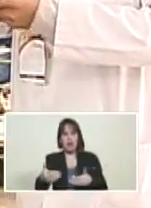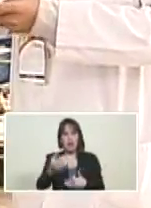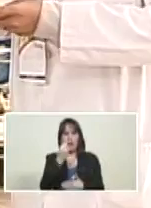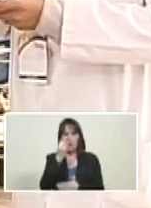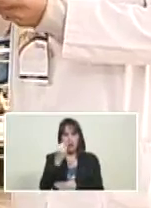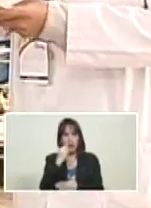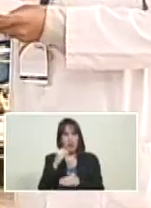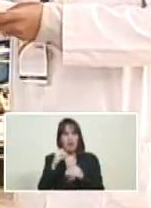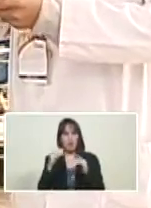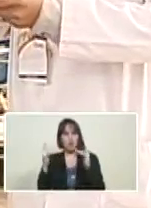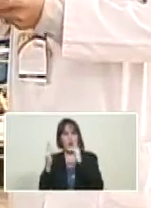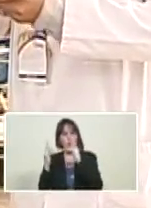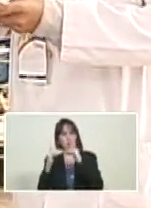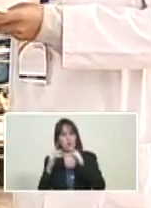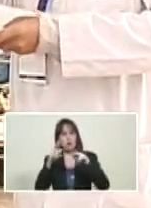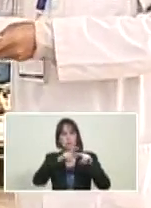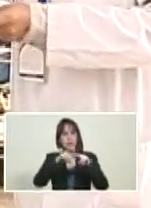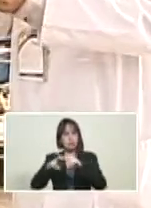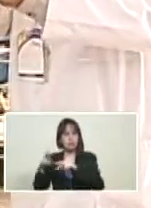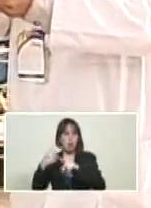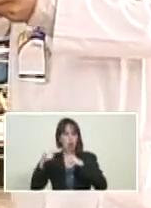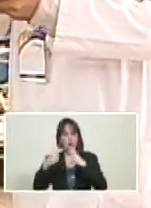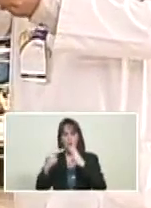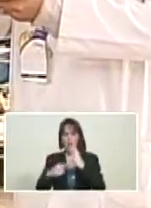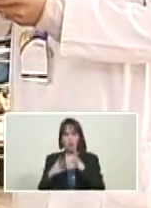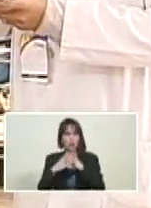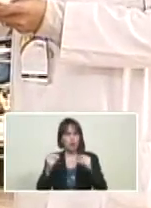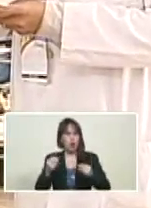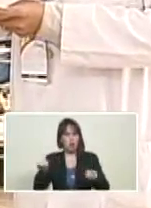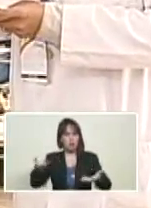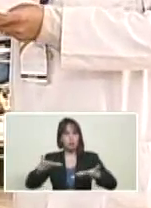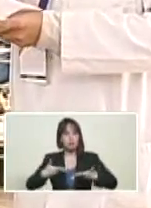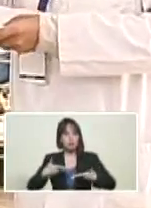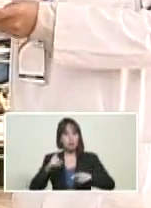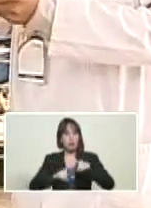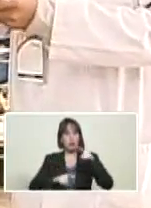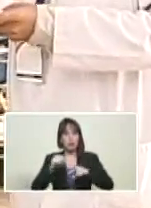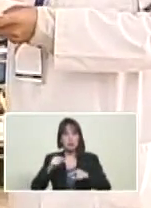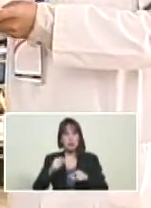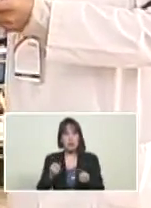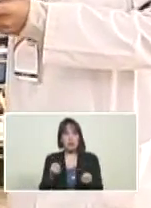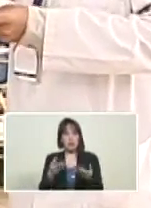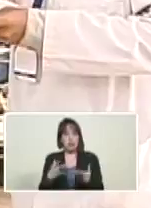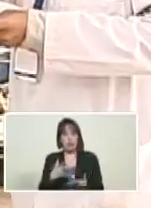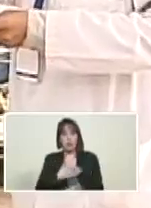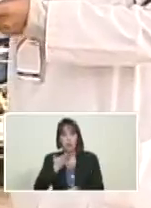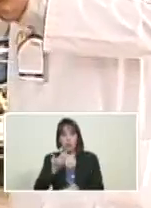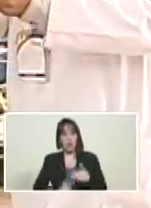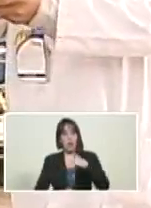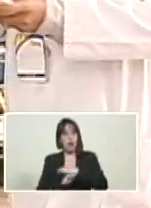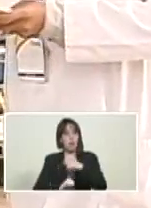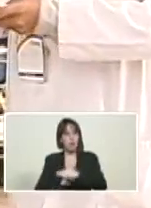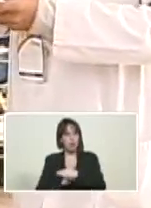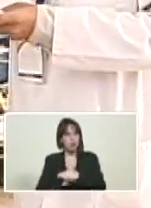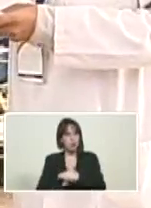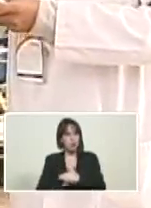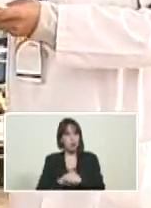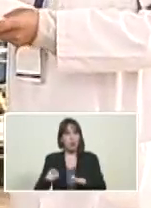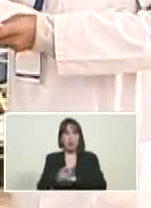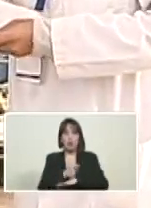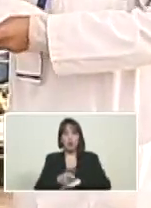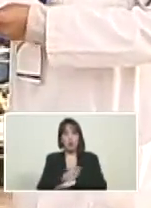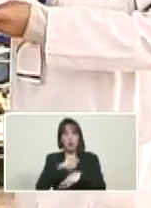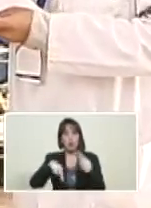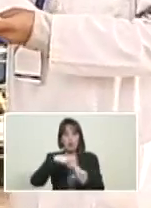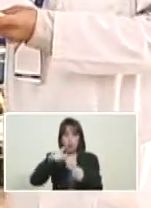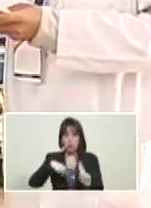decir, de la política social, de la revolución, donde la clase trabajadora de salud amerita el apoyo de parte del gobierno